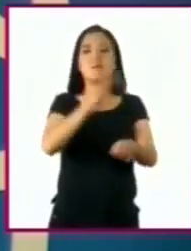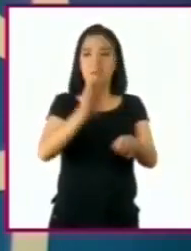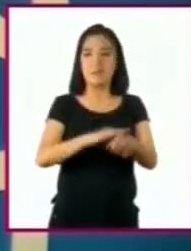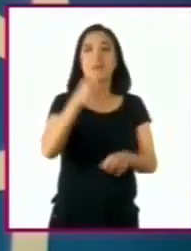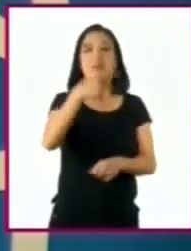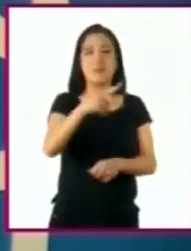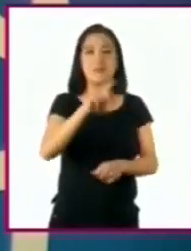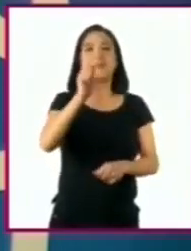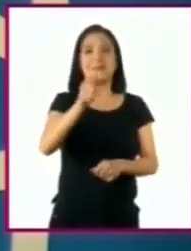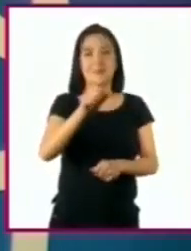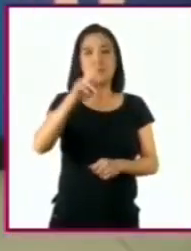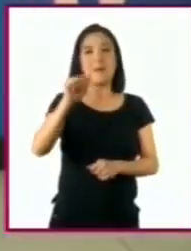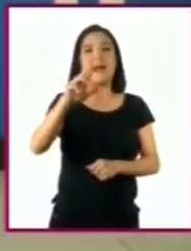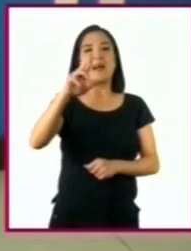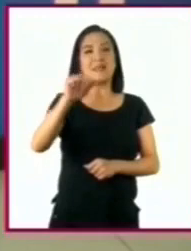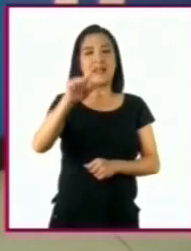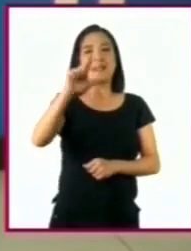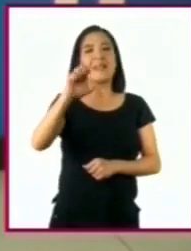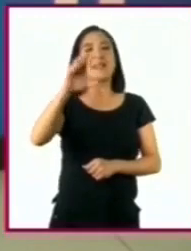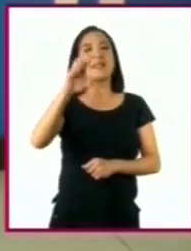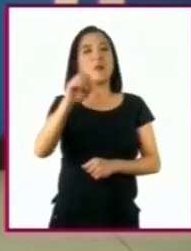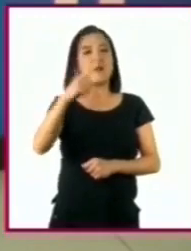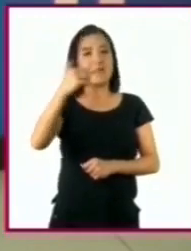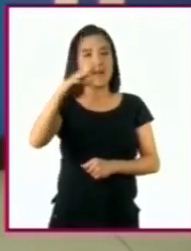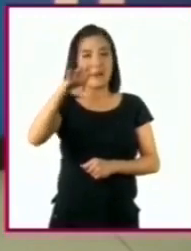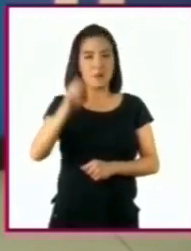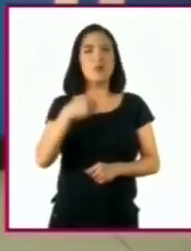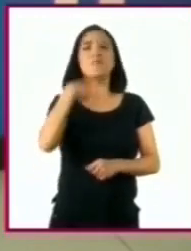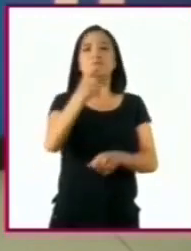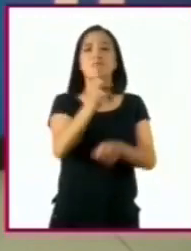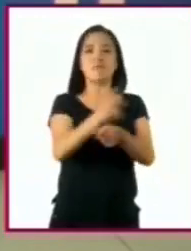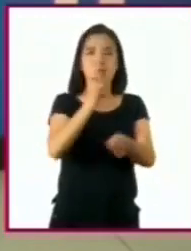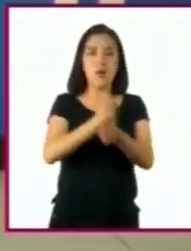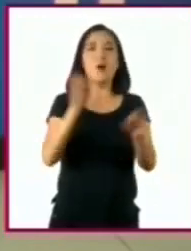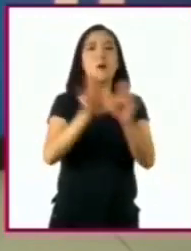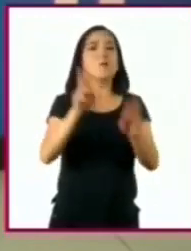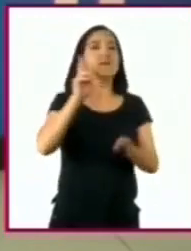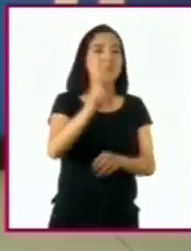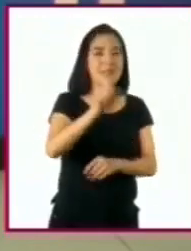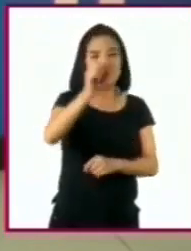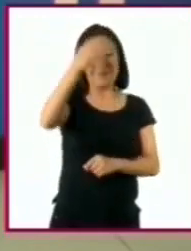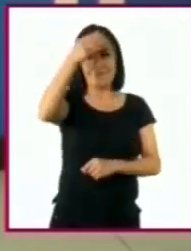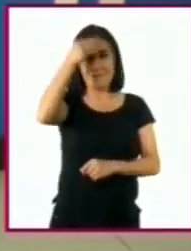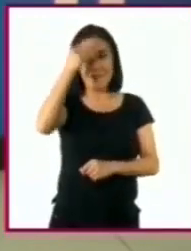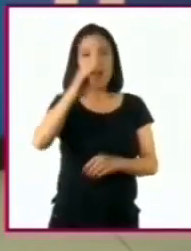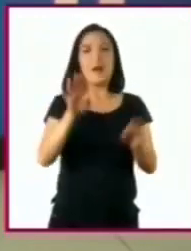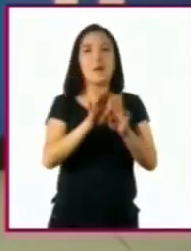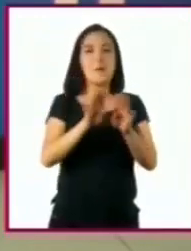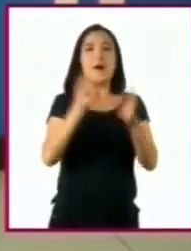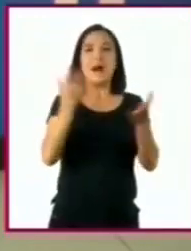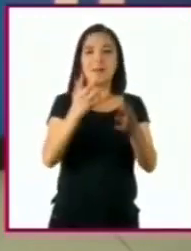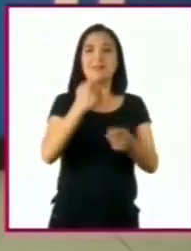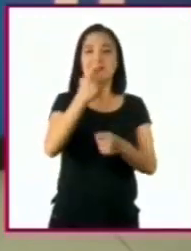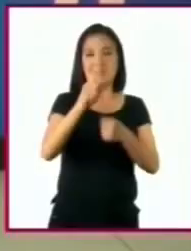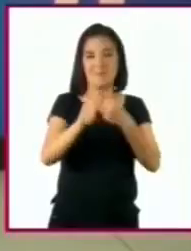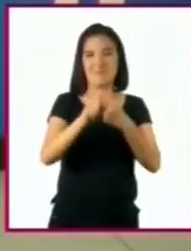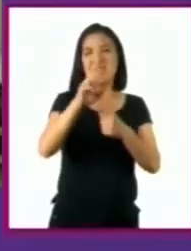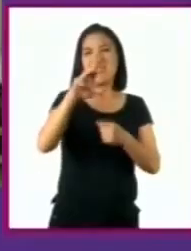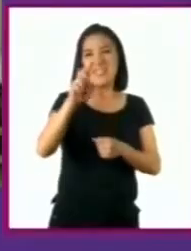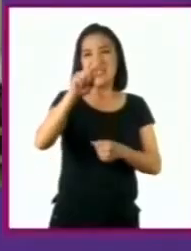los paralelogramos. Los invito a que comprueben su aprendizaje resolviendo el siguiente